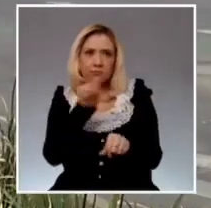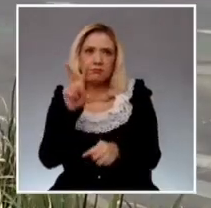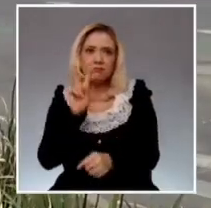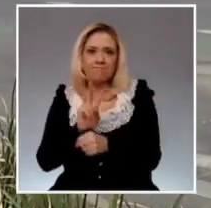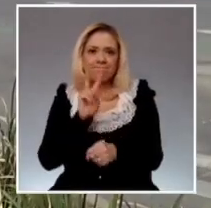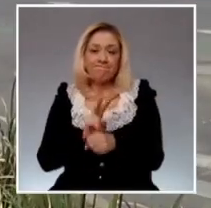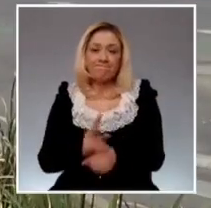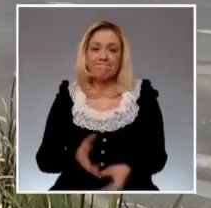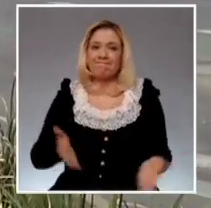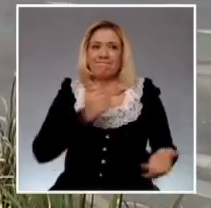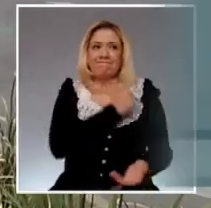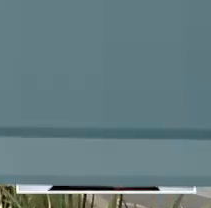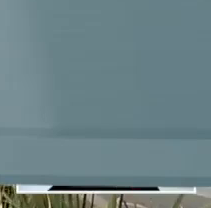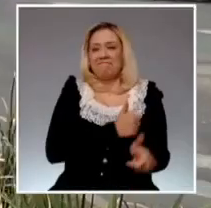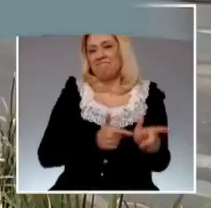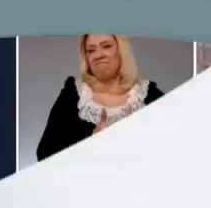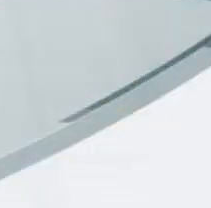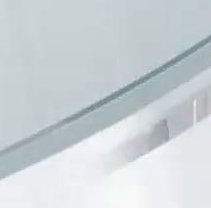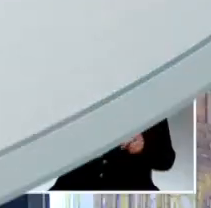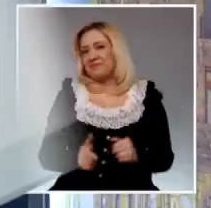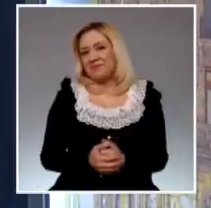Murillo.